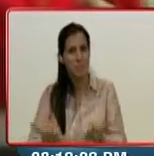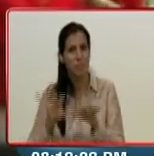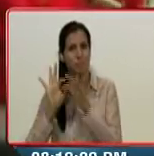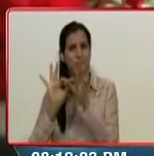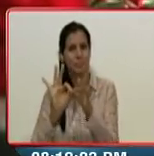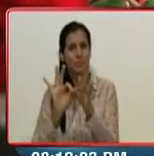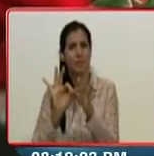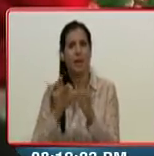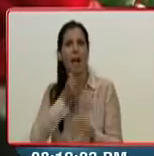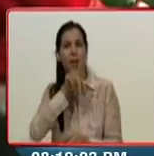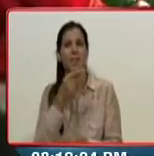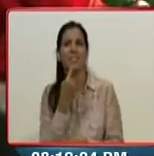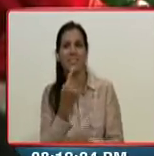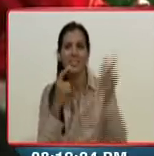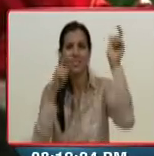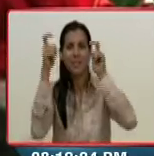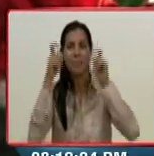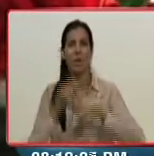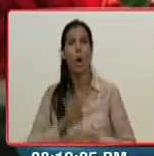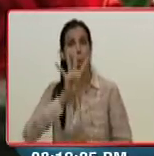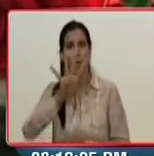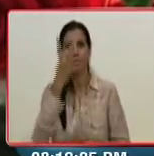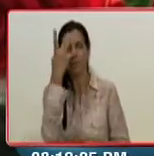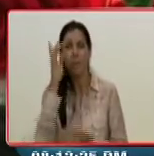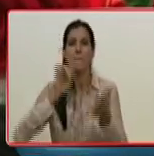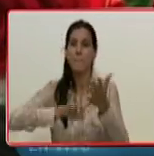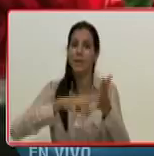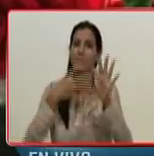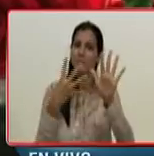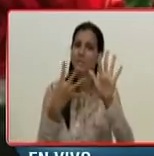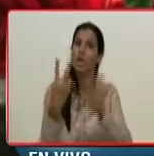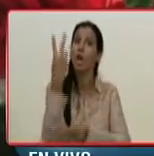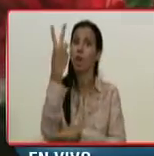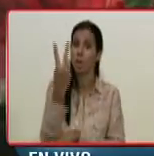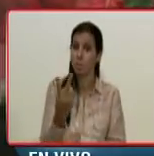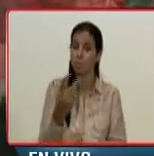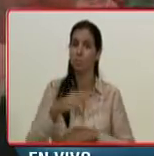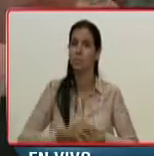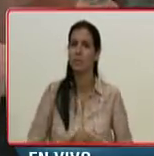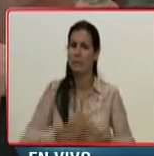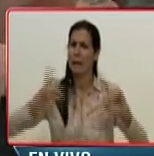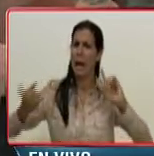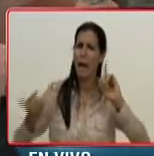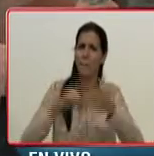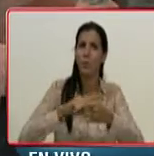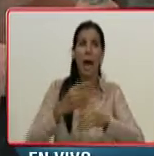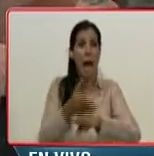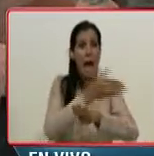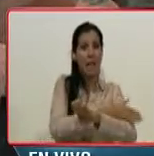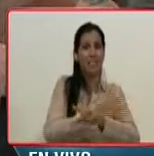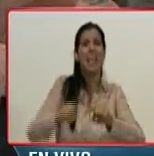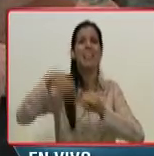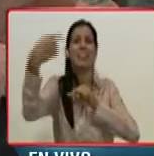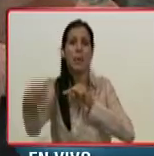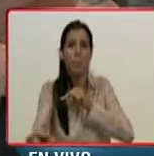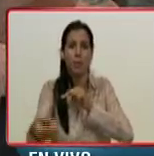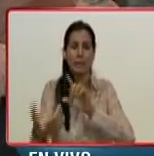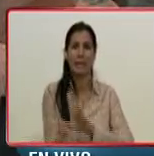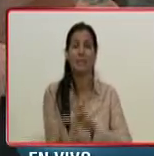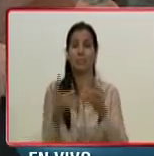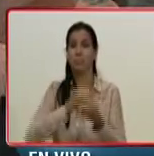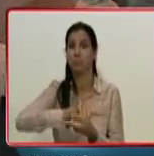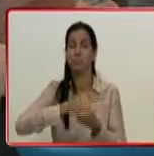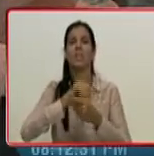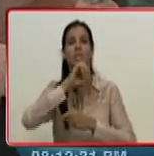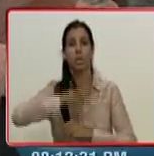Hugo Chávez Frías, de que el 4 de febrero de 1992 marcó un antes y un después en la historia contemporánea